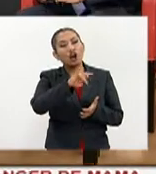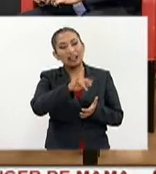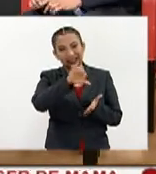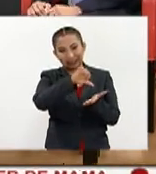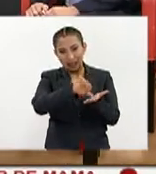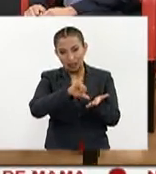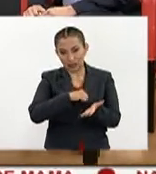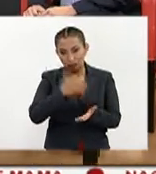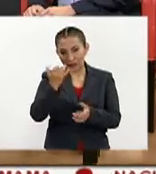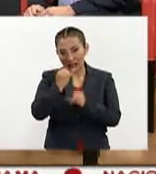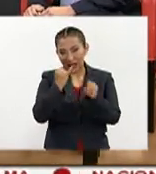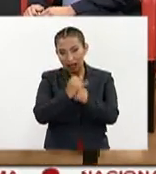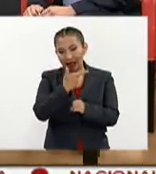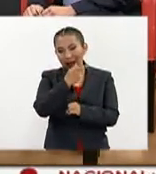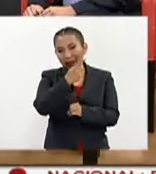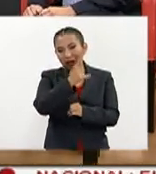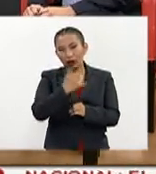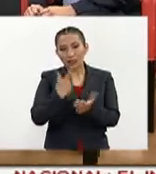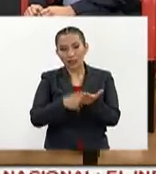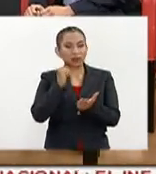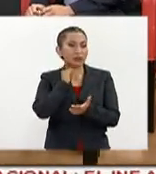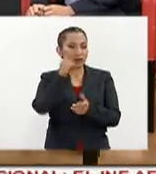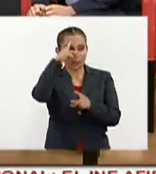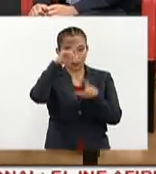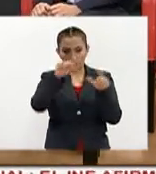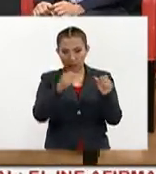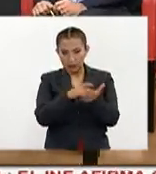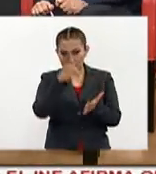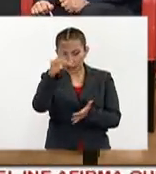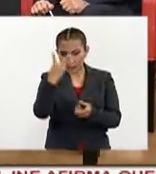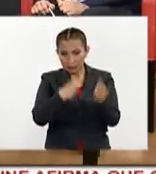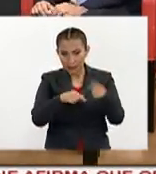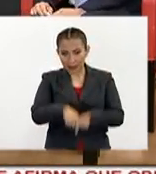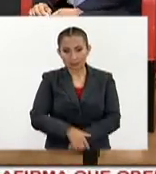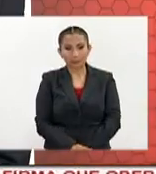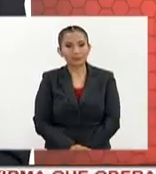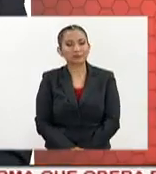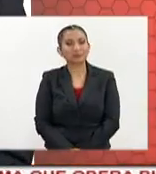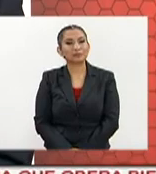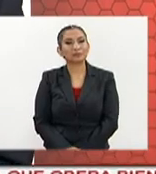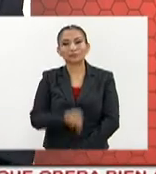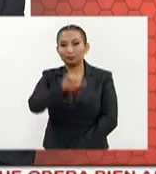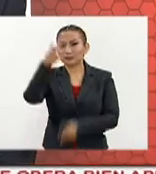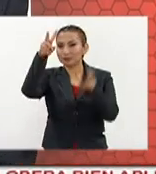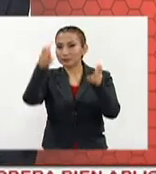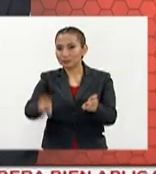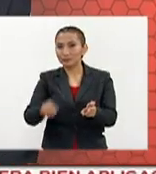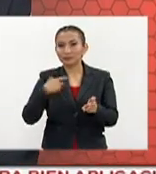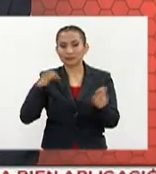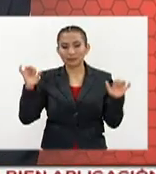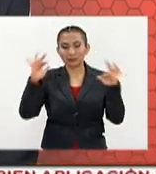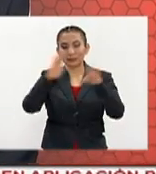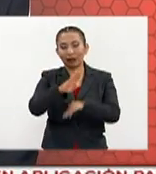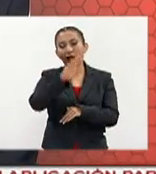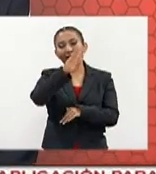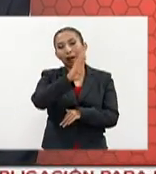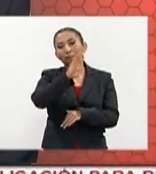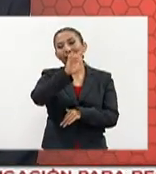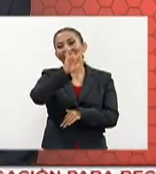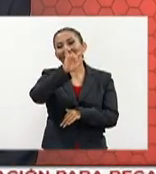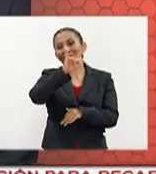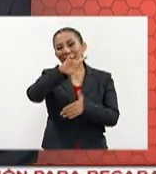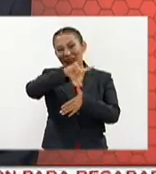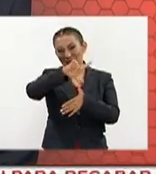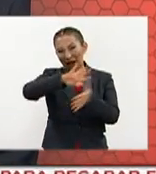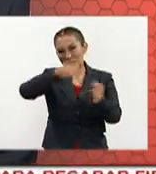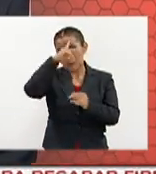Centro de Estudios Internacionales, Gilberto Bosques del Senado de la República. Gracias por estar con nosotros esta mañana. Muchas gracias. En otros temas, en el evento VET Latinoamérica que se